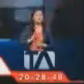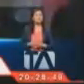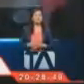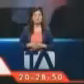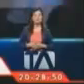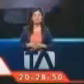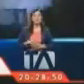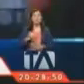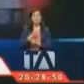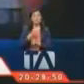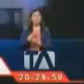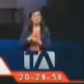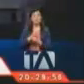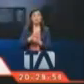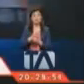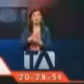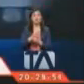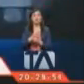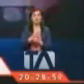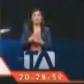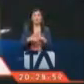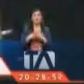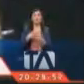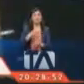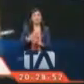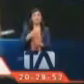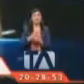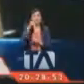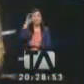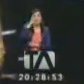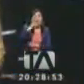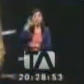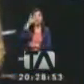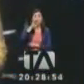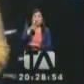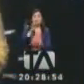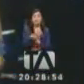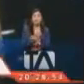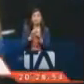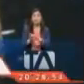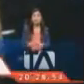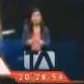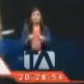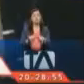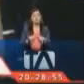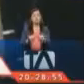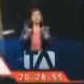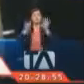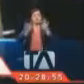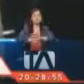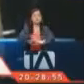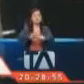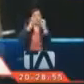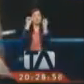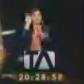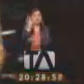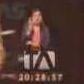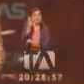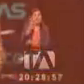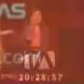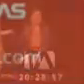siempre siento más efectivo las labores de búsqueda y rescate continuarán a las 6 de la mañana de este